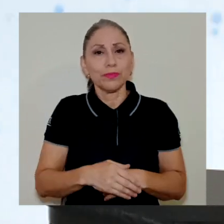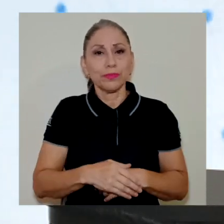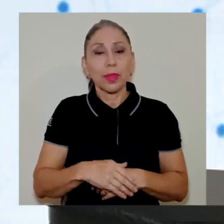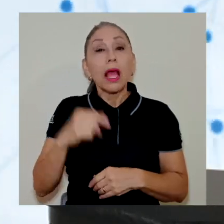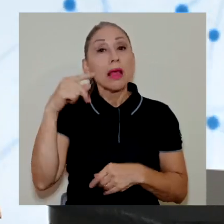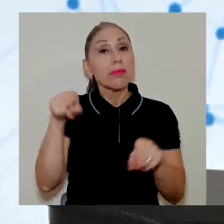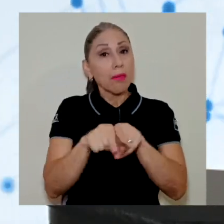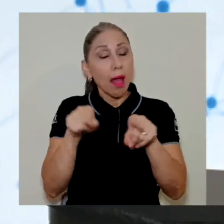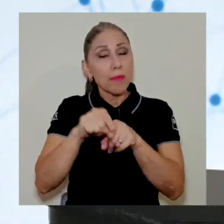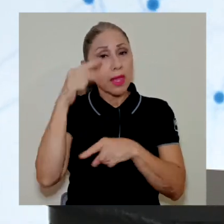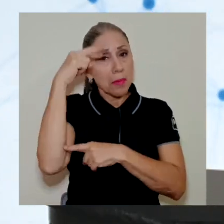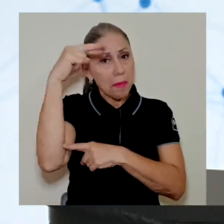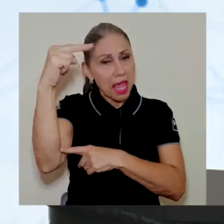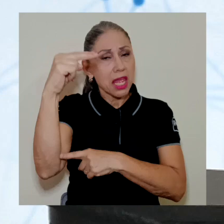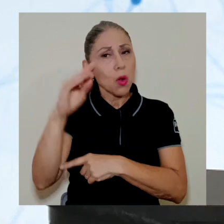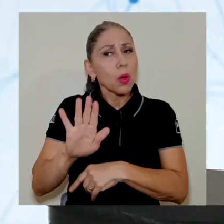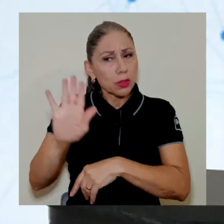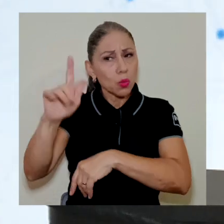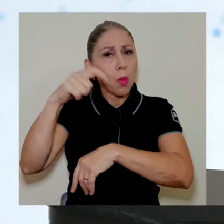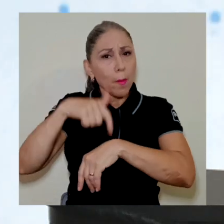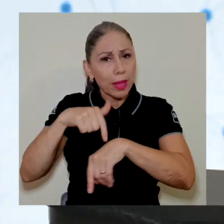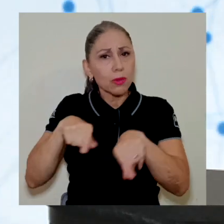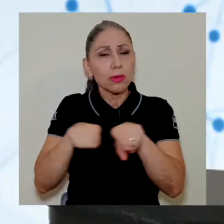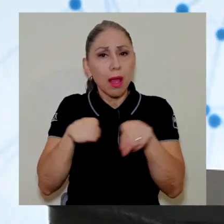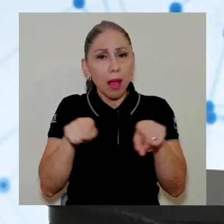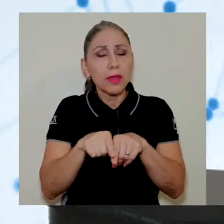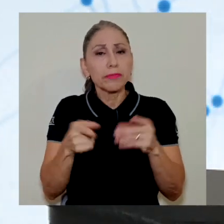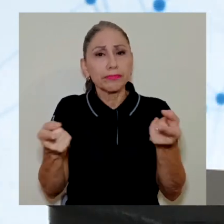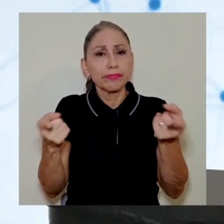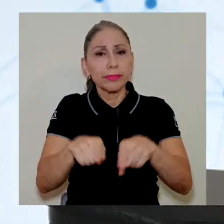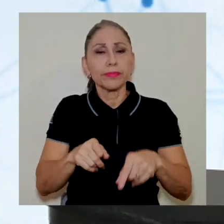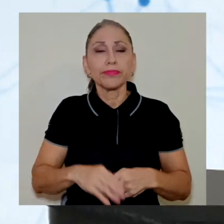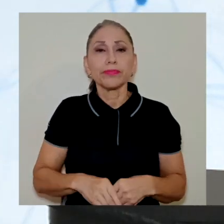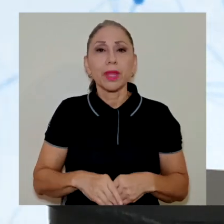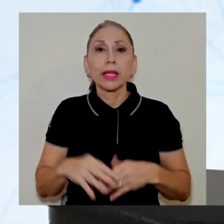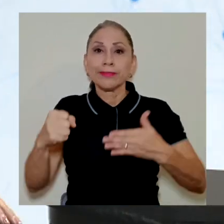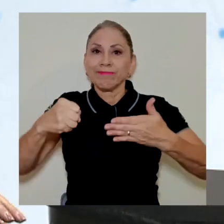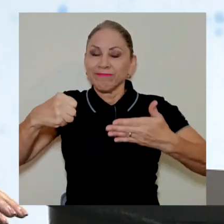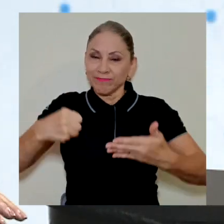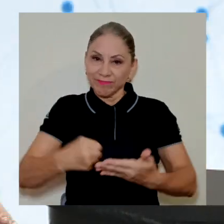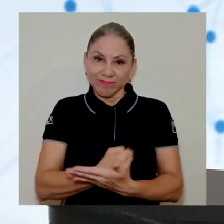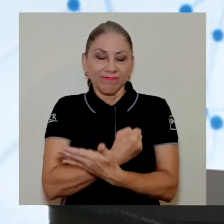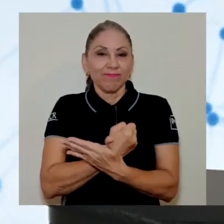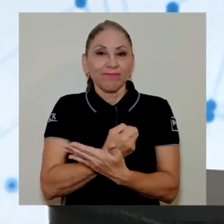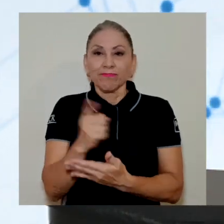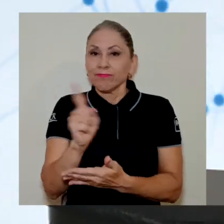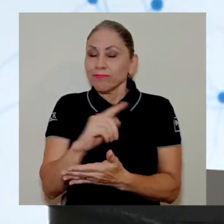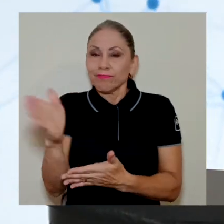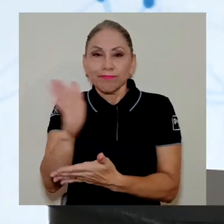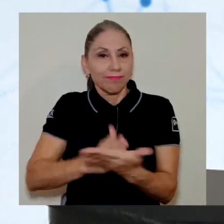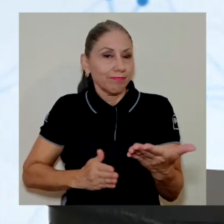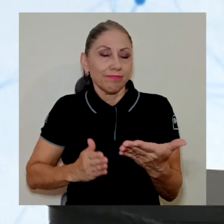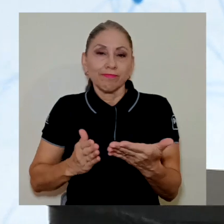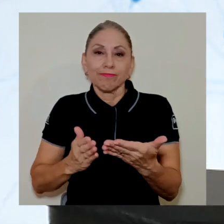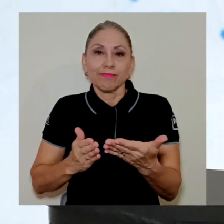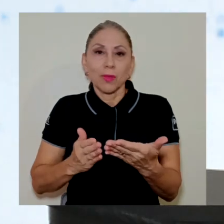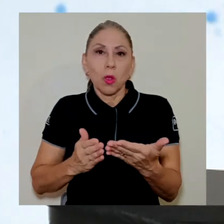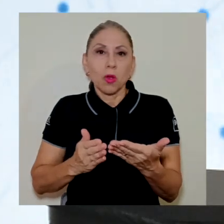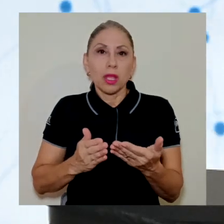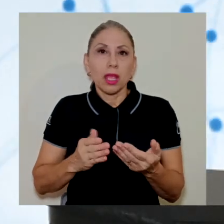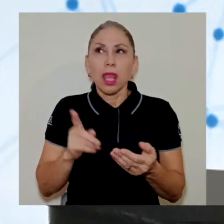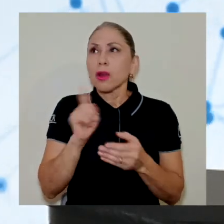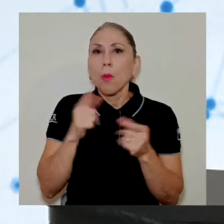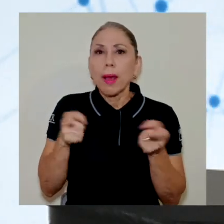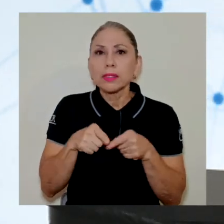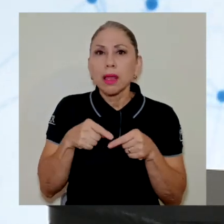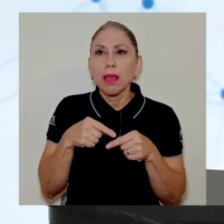Ecuador. México también en su momento lo planteó. Entonces, lastimosamente no es algo